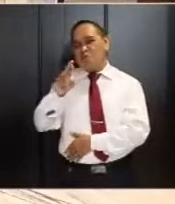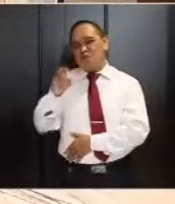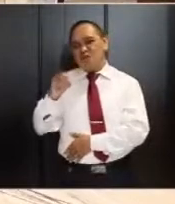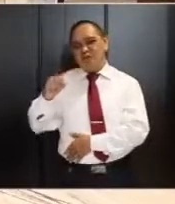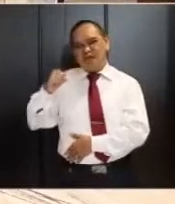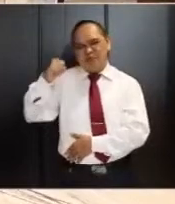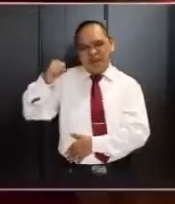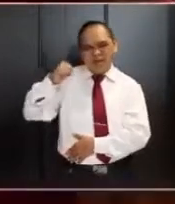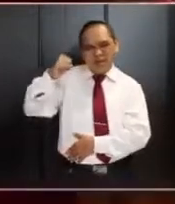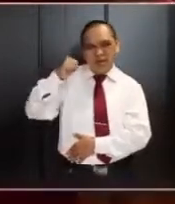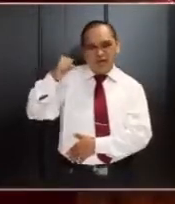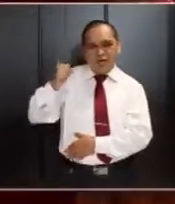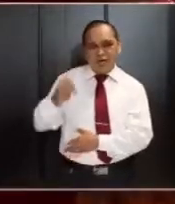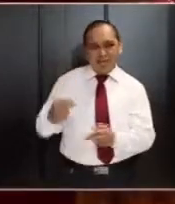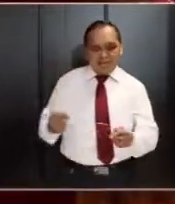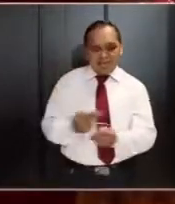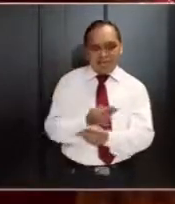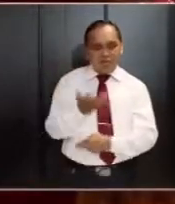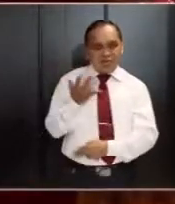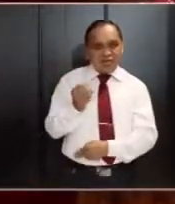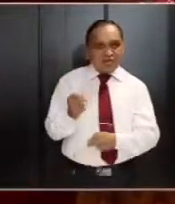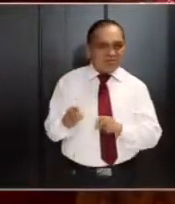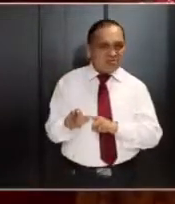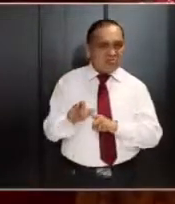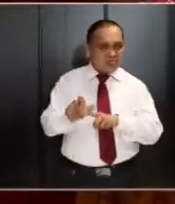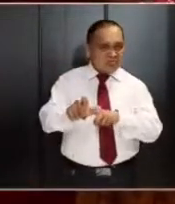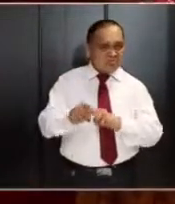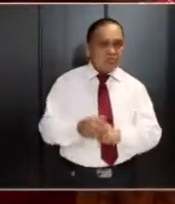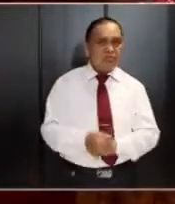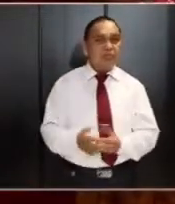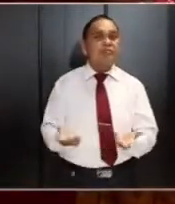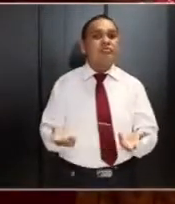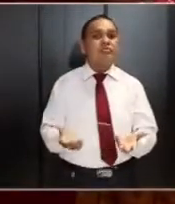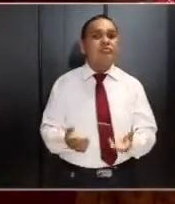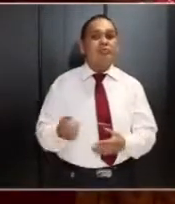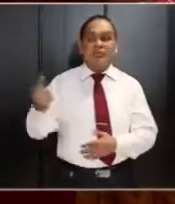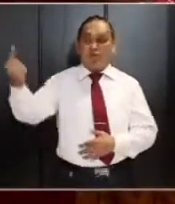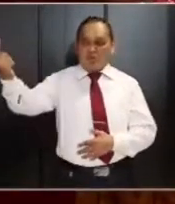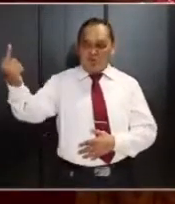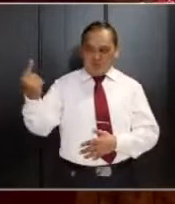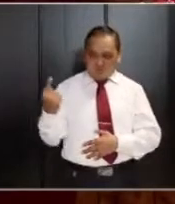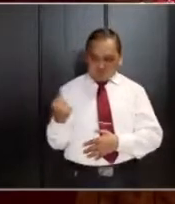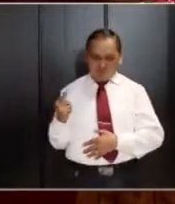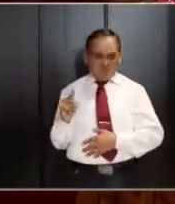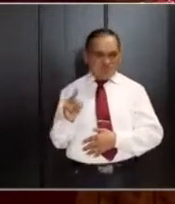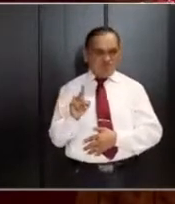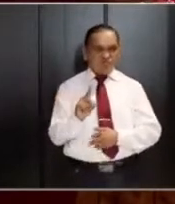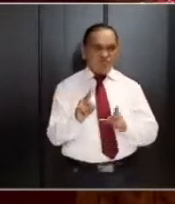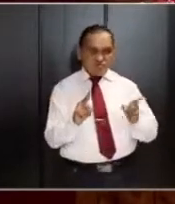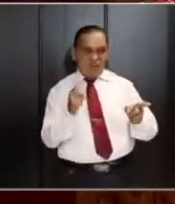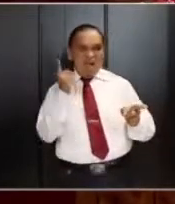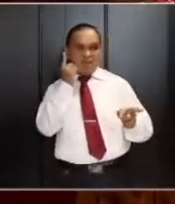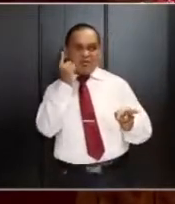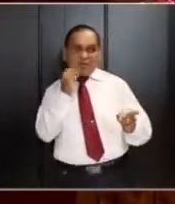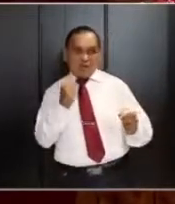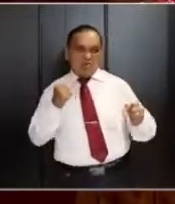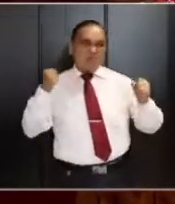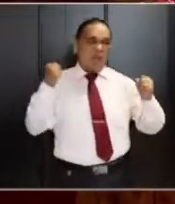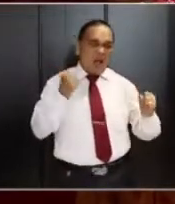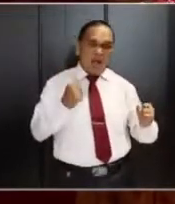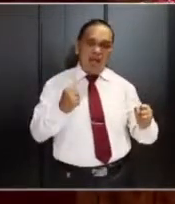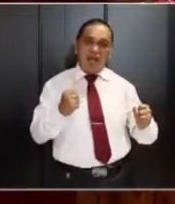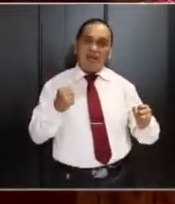Así nació y así sigue. Y entonces fue aventar, agredir a nuestro diputado mientras él estaba en la tribuna.